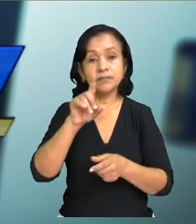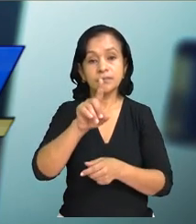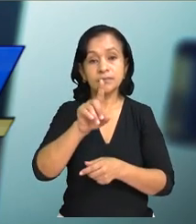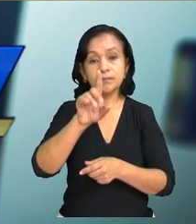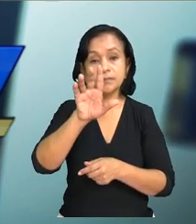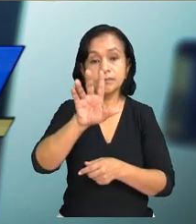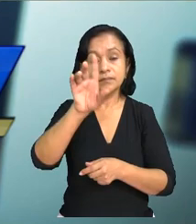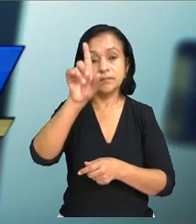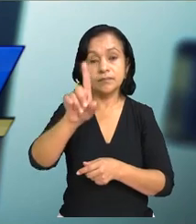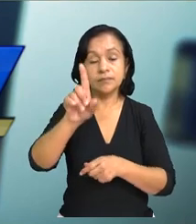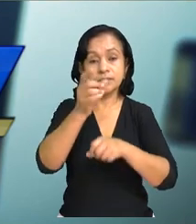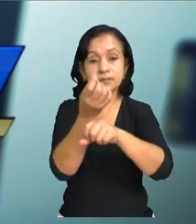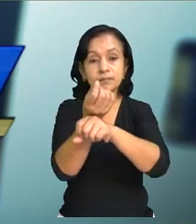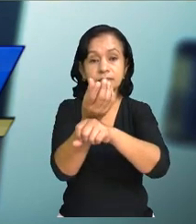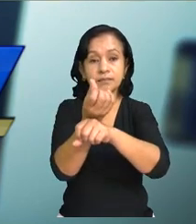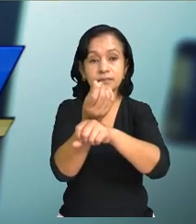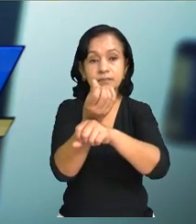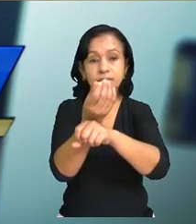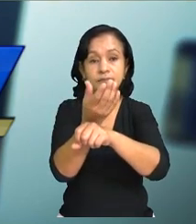151 alcaldías